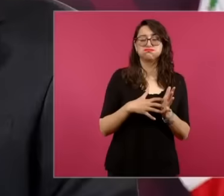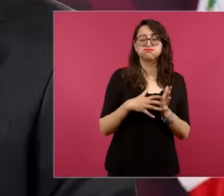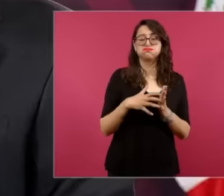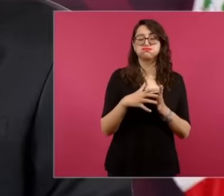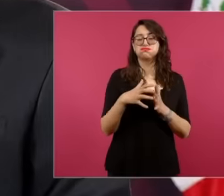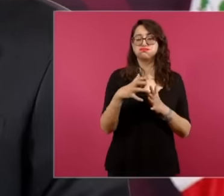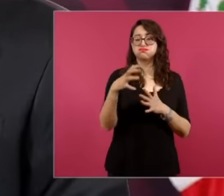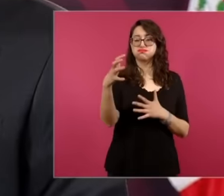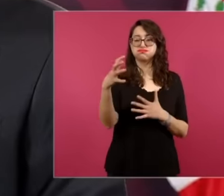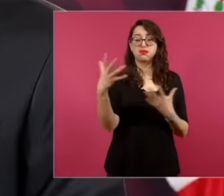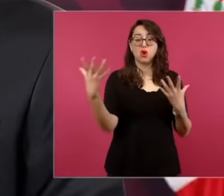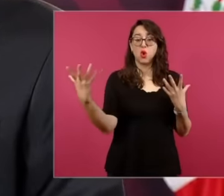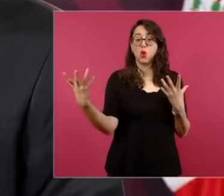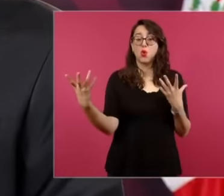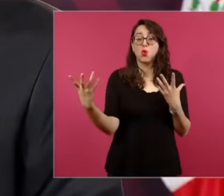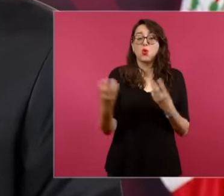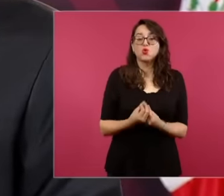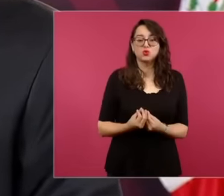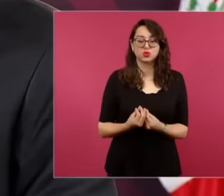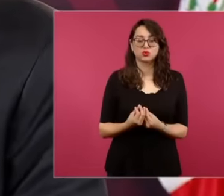y